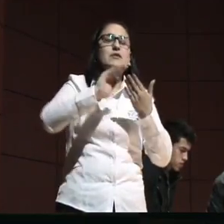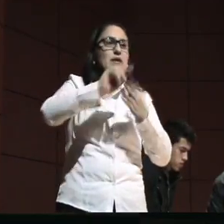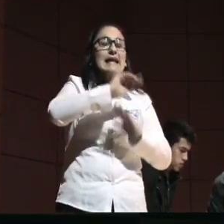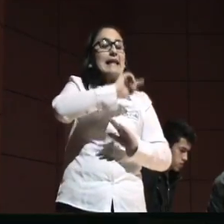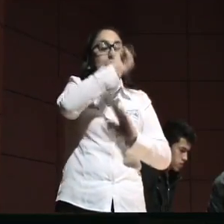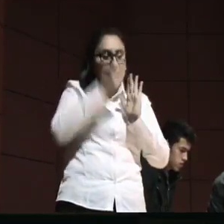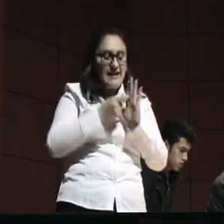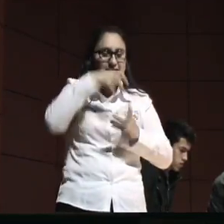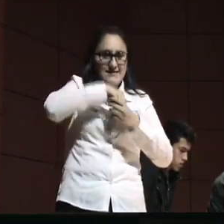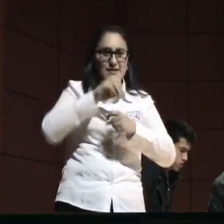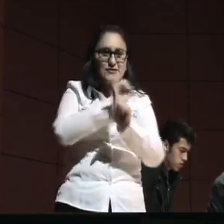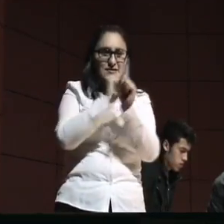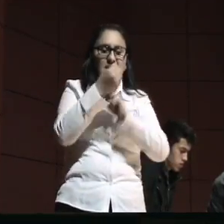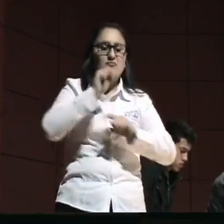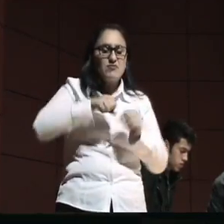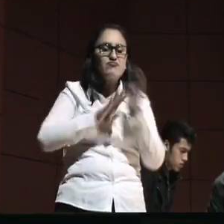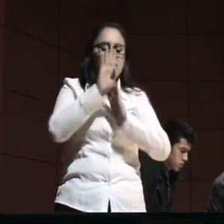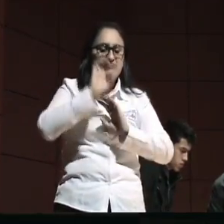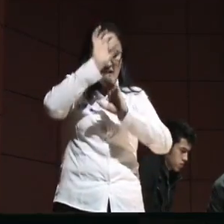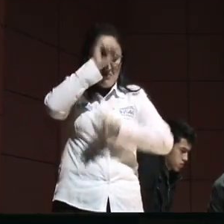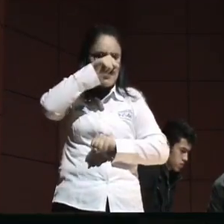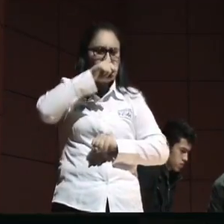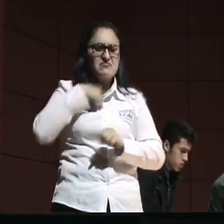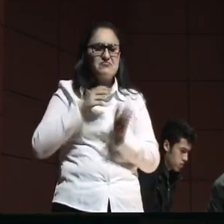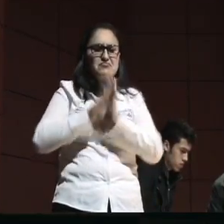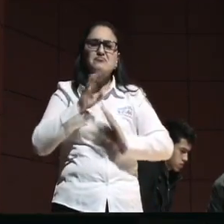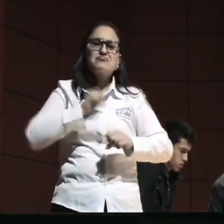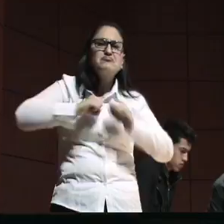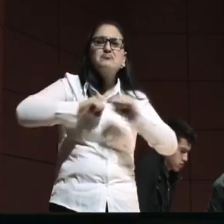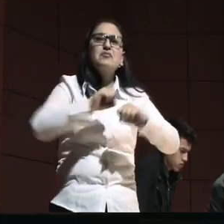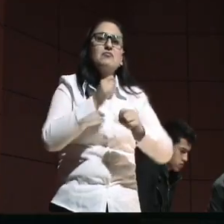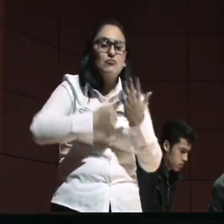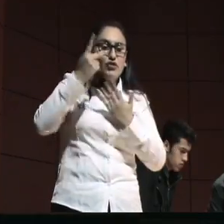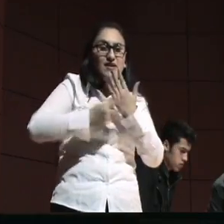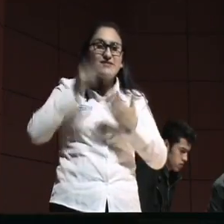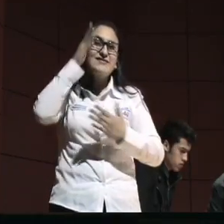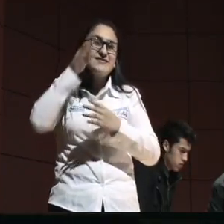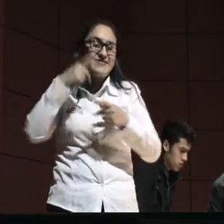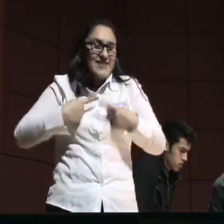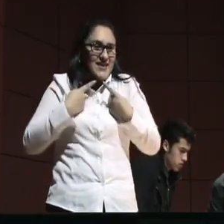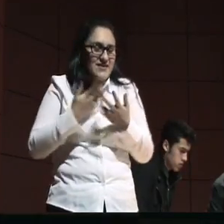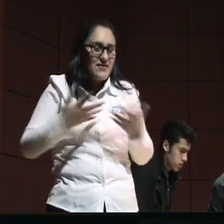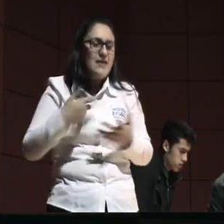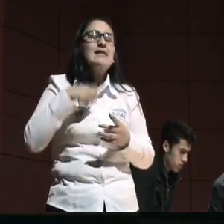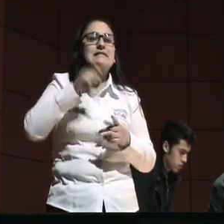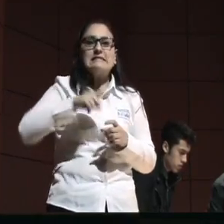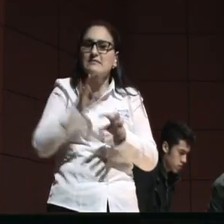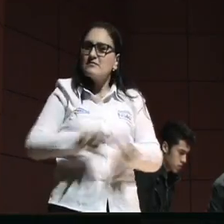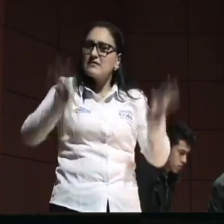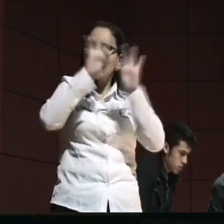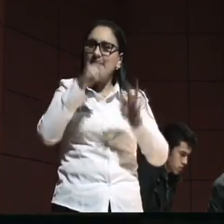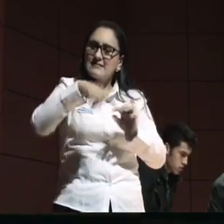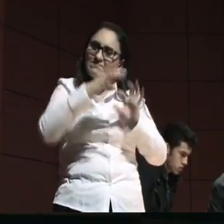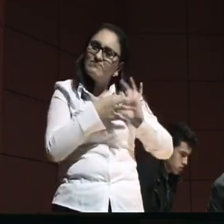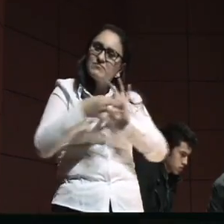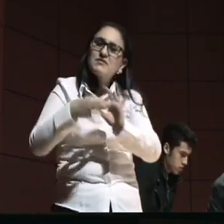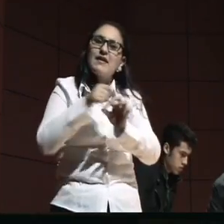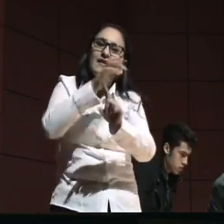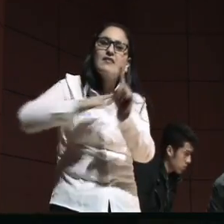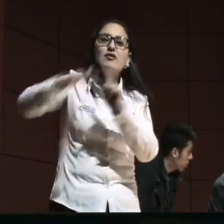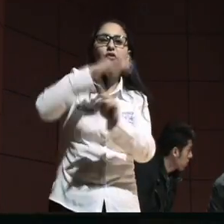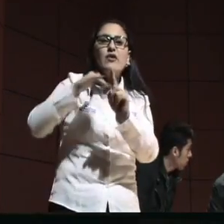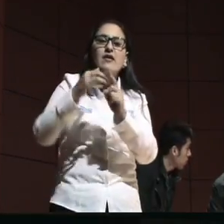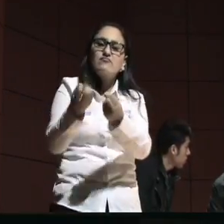integrantes de una sociedad logren el desarrollo de sus capacidades y proyectos de vida, es indispensable que estén articuladas con un